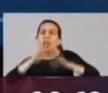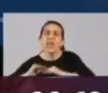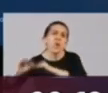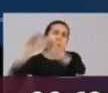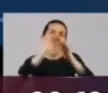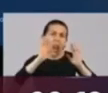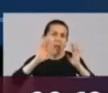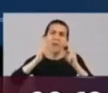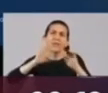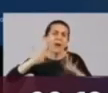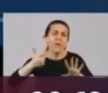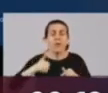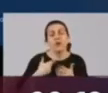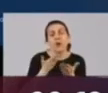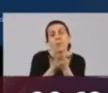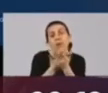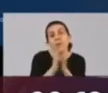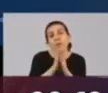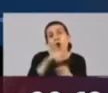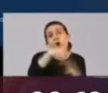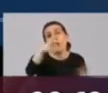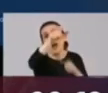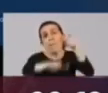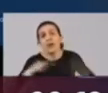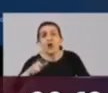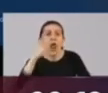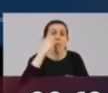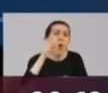favor, al resto de los argentinos, a cada